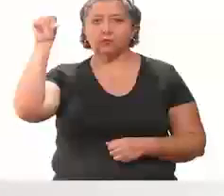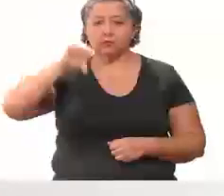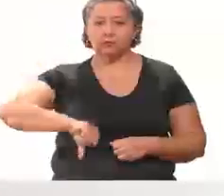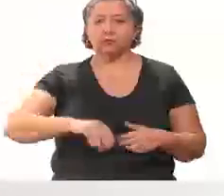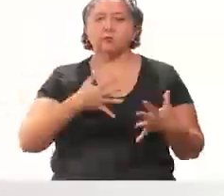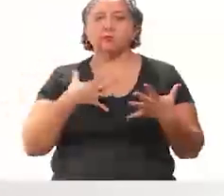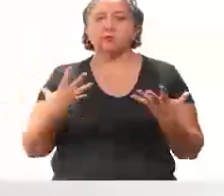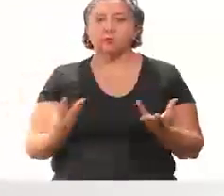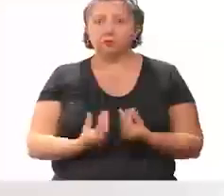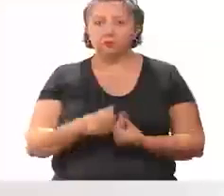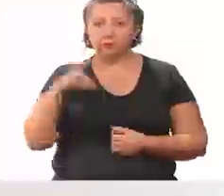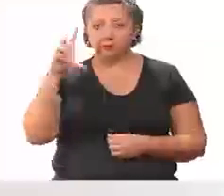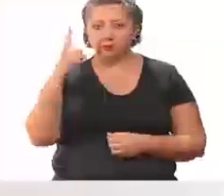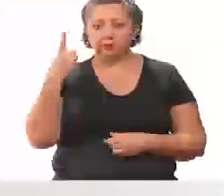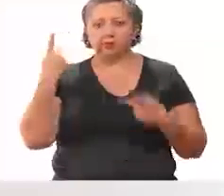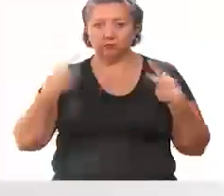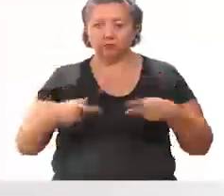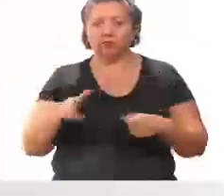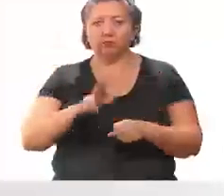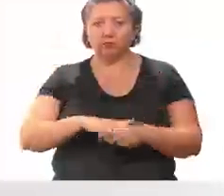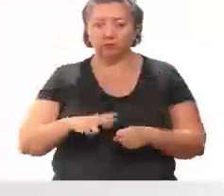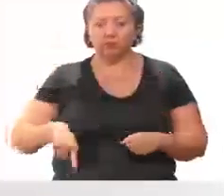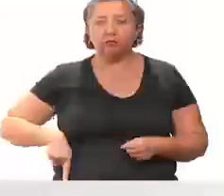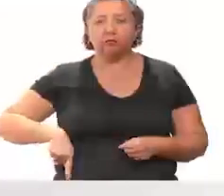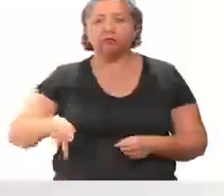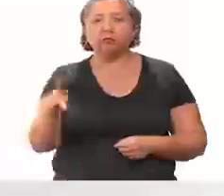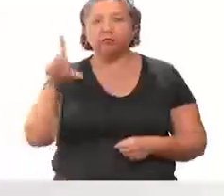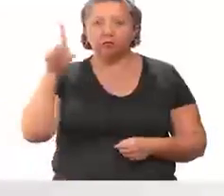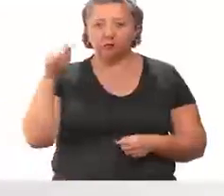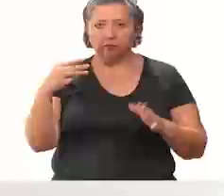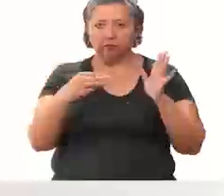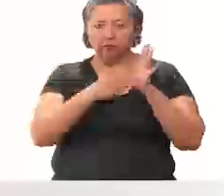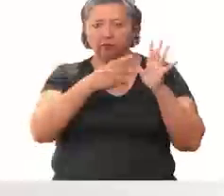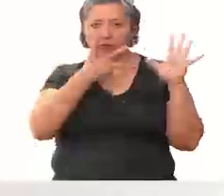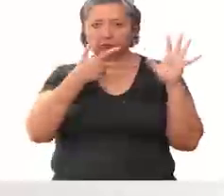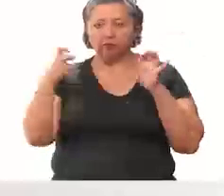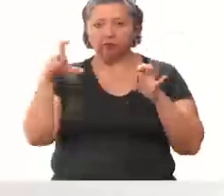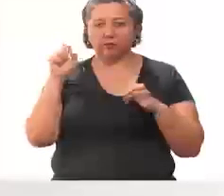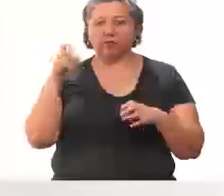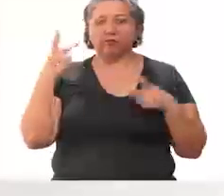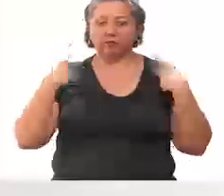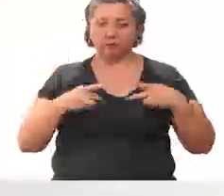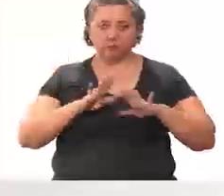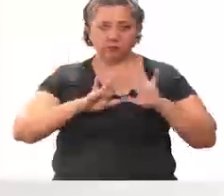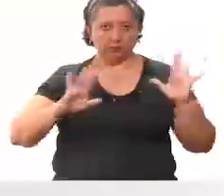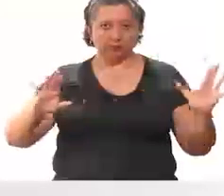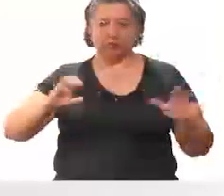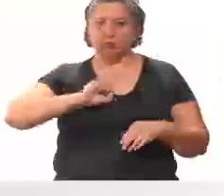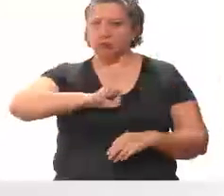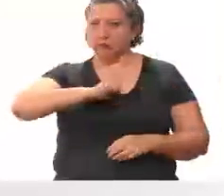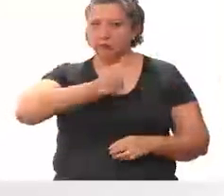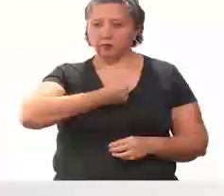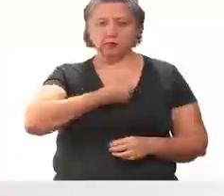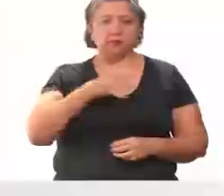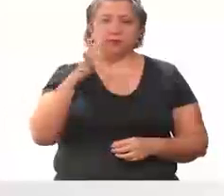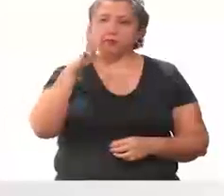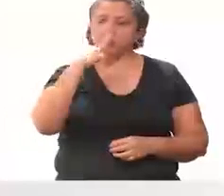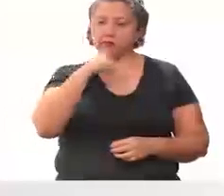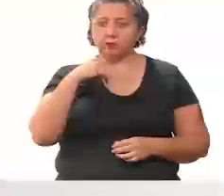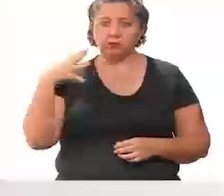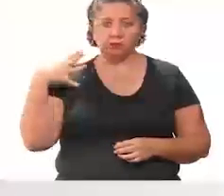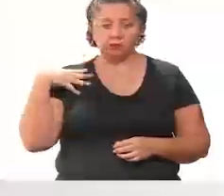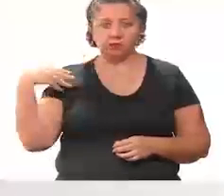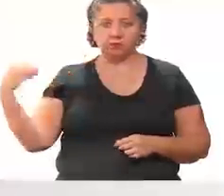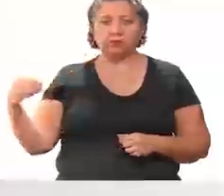El día de hoy tenemos 31 pacientes en hospitales públicos. 70.820 pacientes ya se recuperaron, no presentan